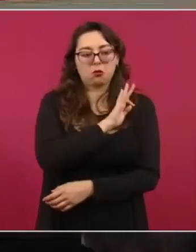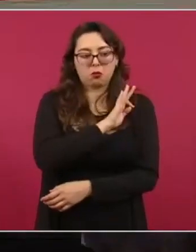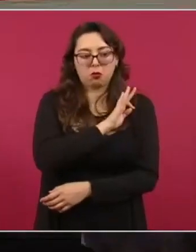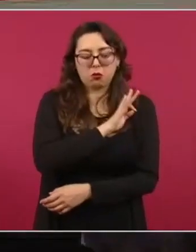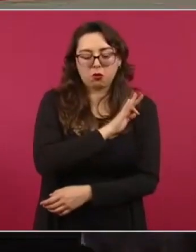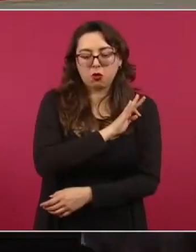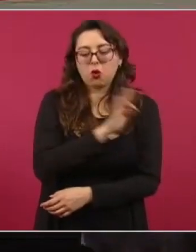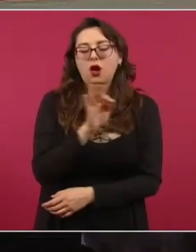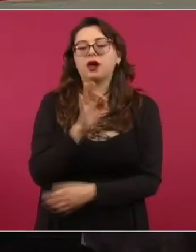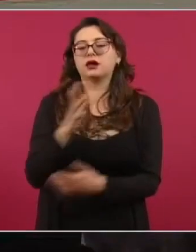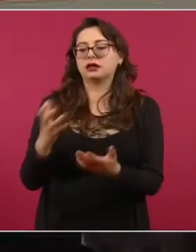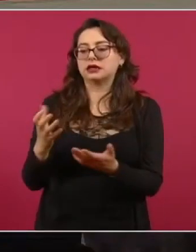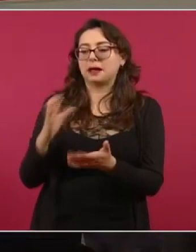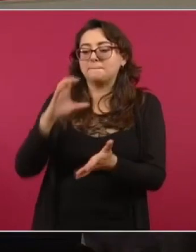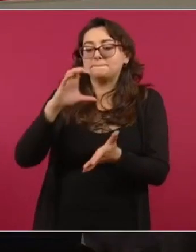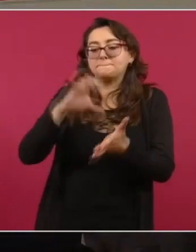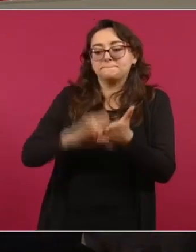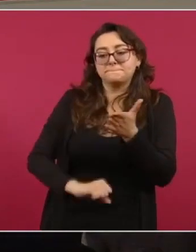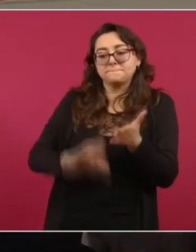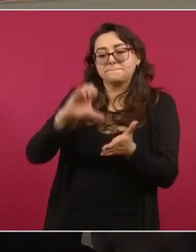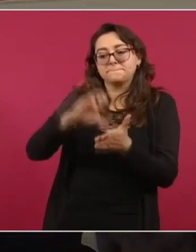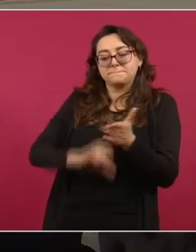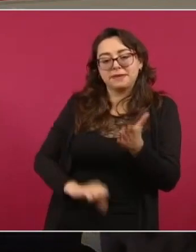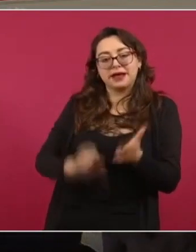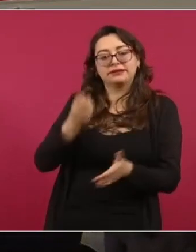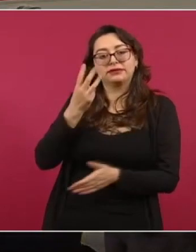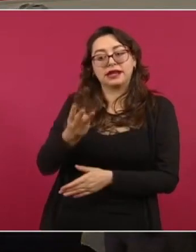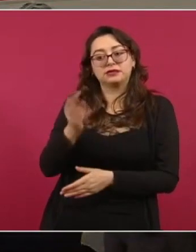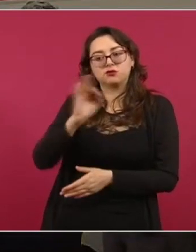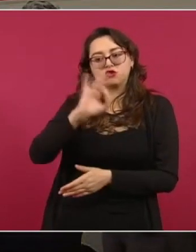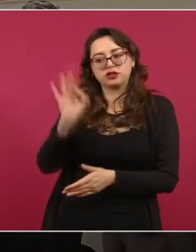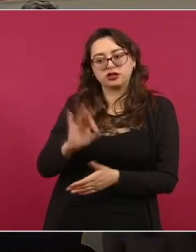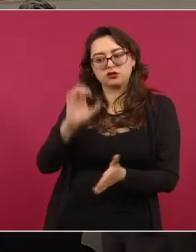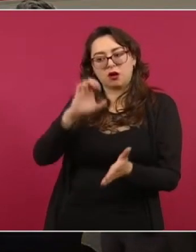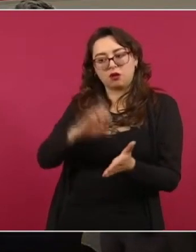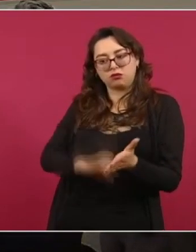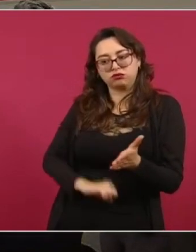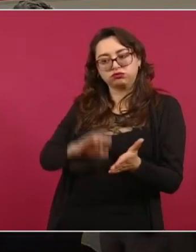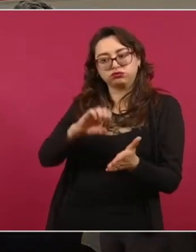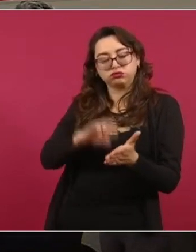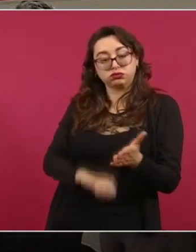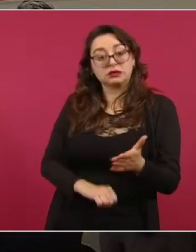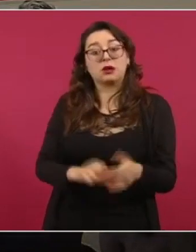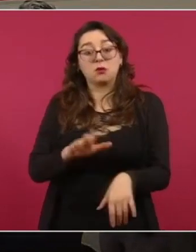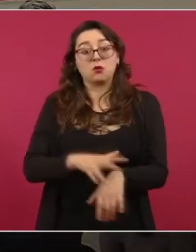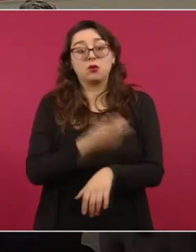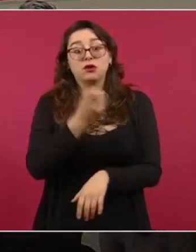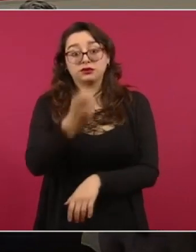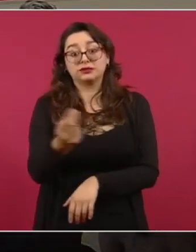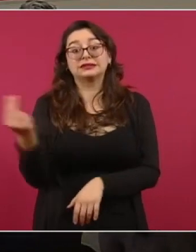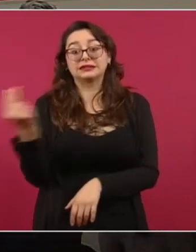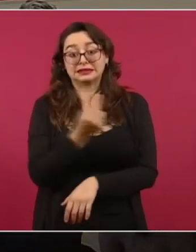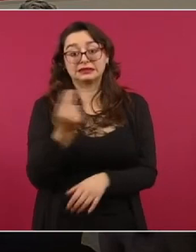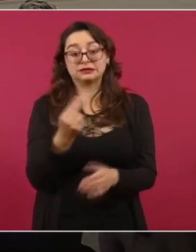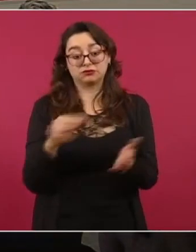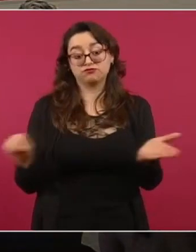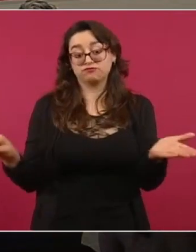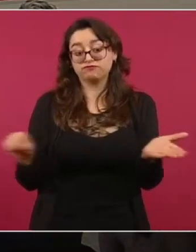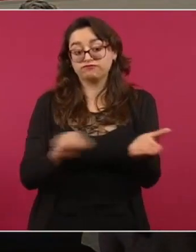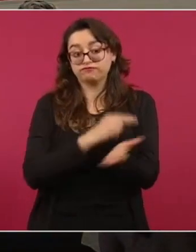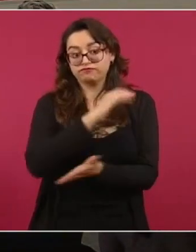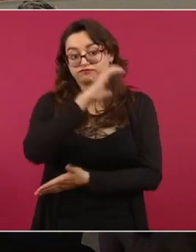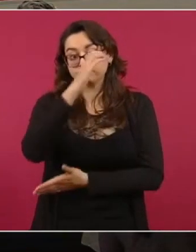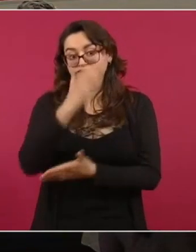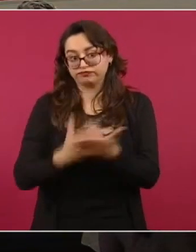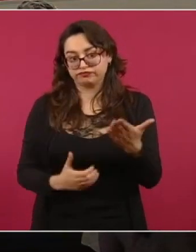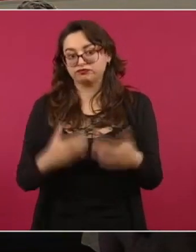para cerrar la compra con rapidez. Aquí en la segunda vemos el costo,